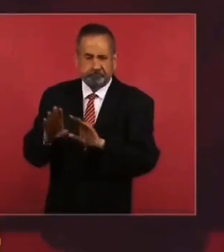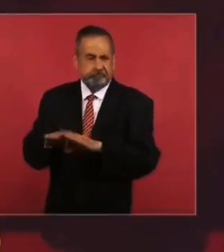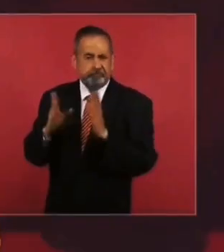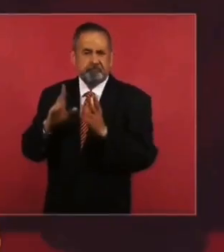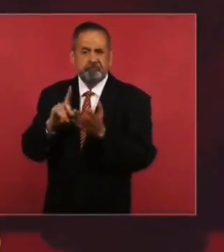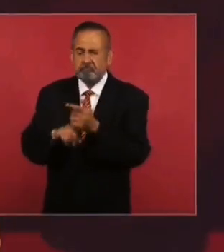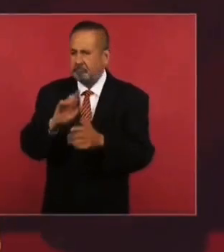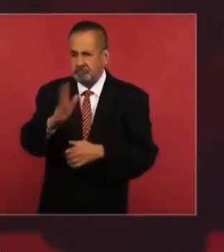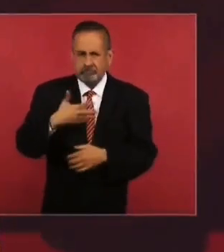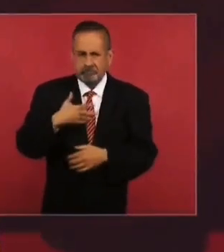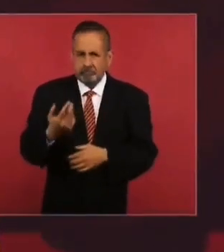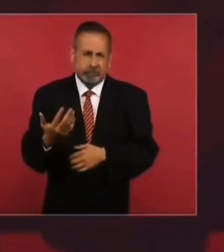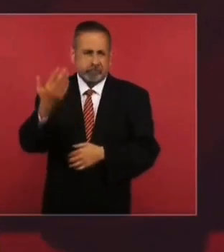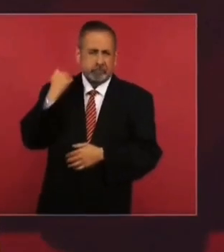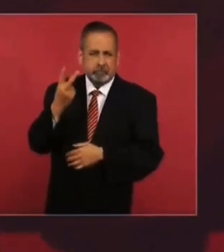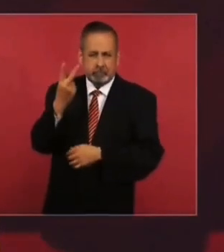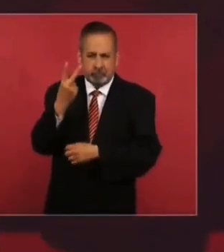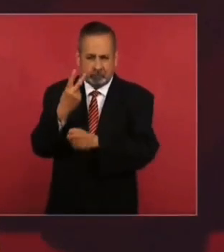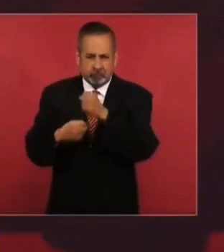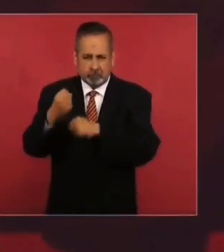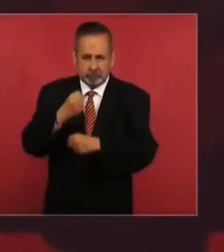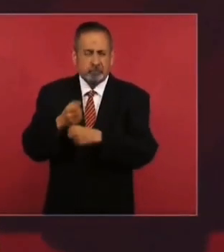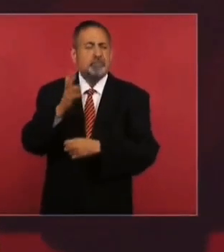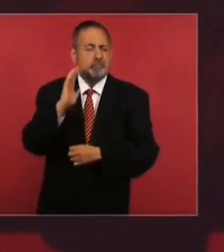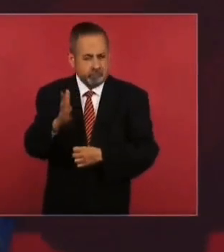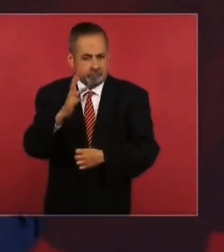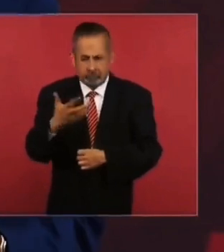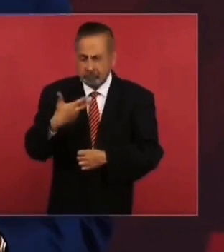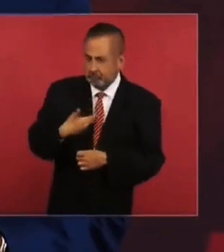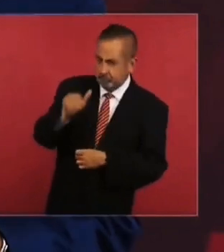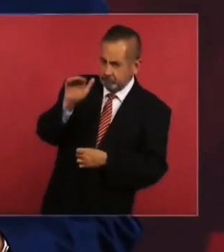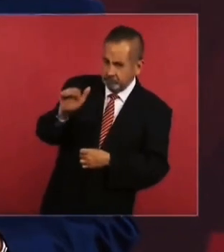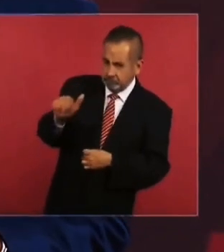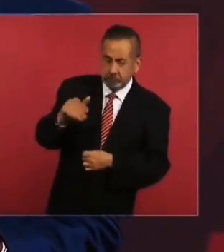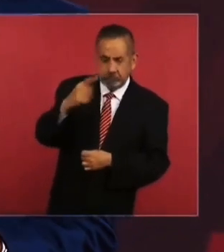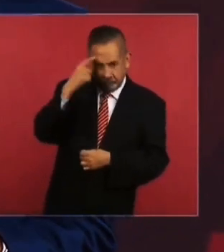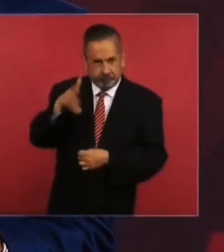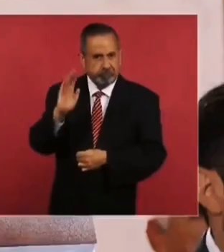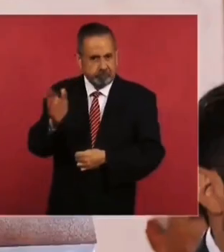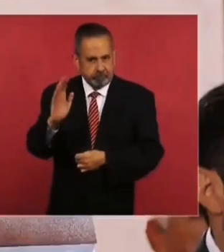Desde hace como 2 años le solicité a la